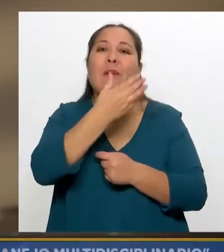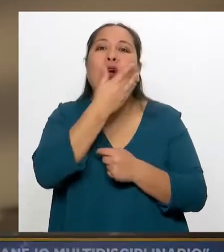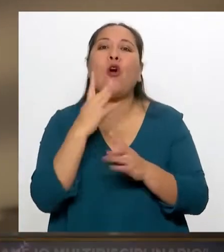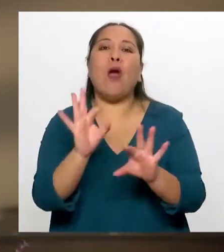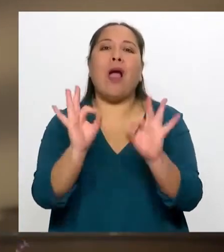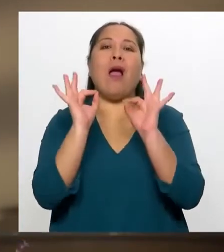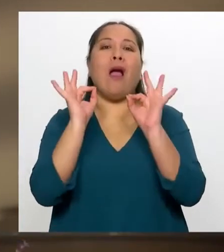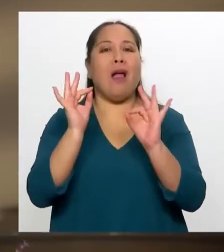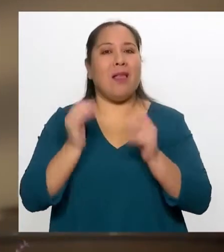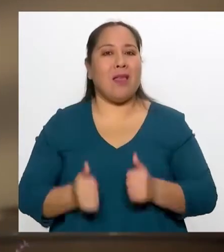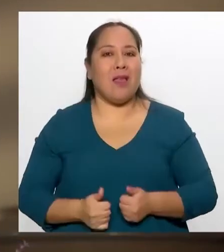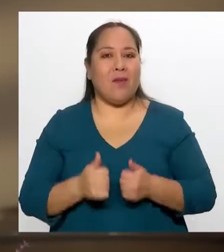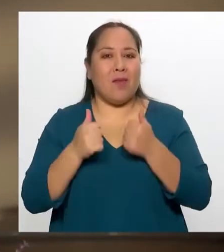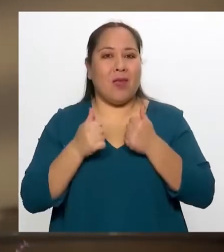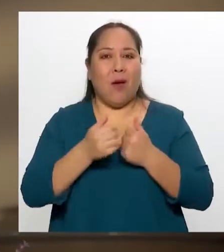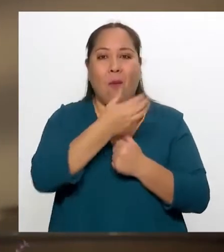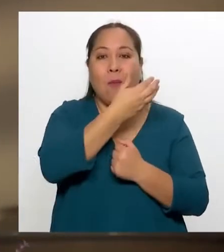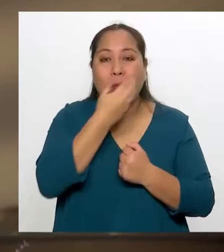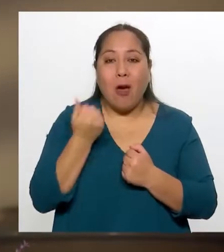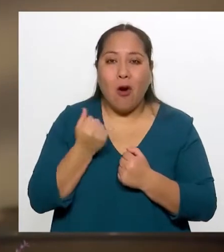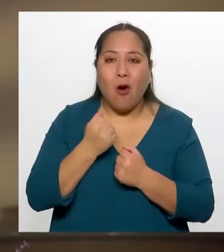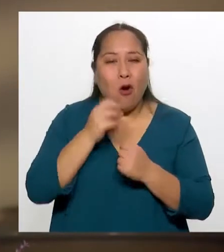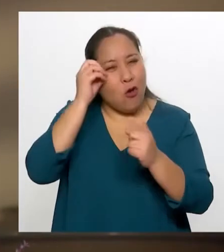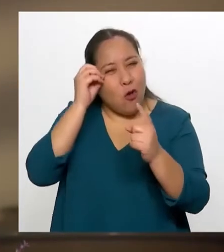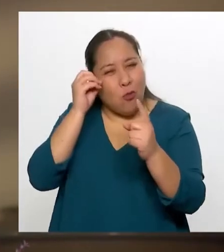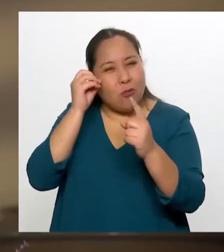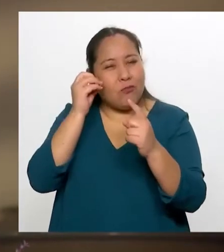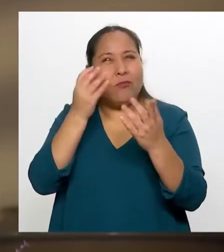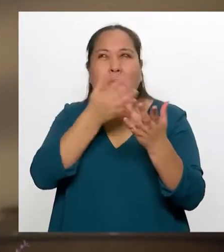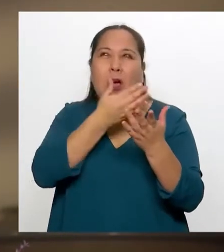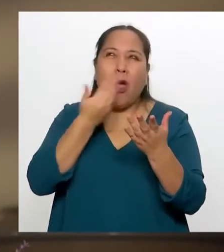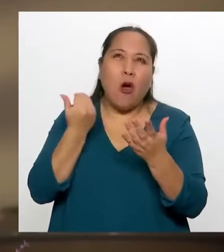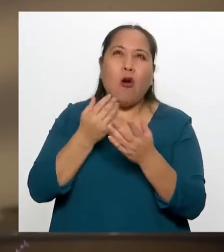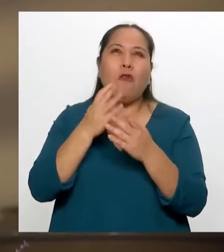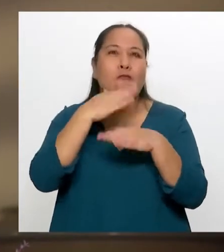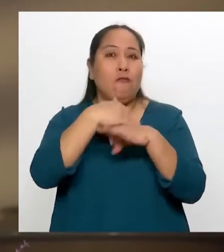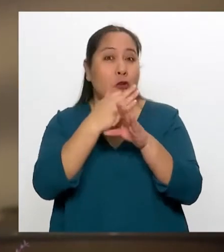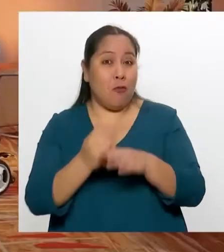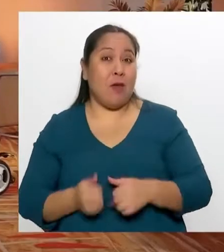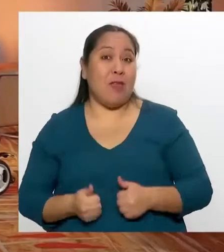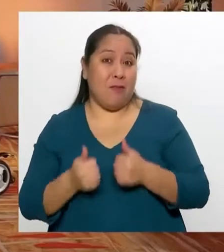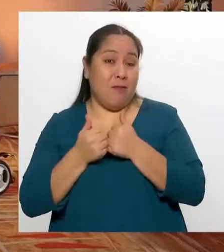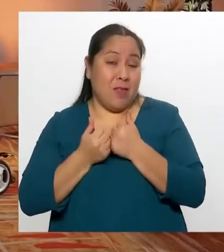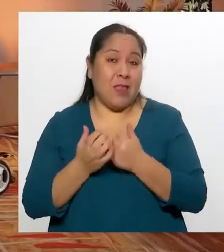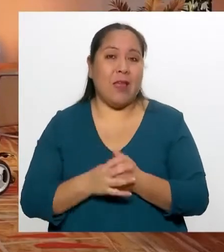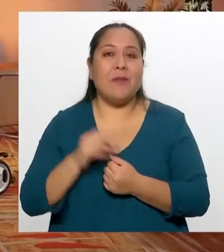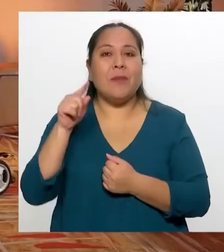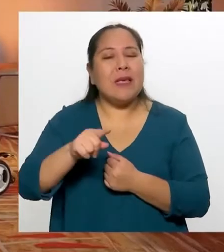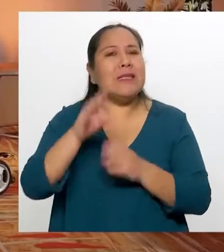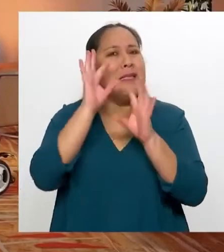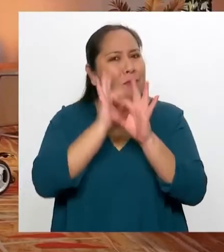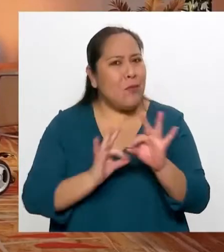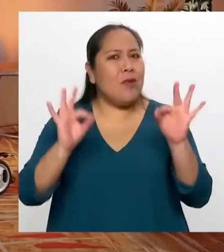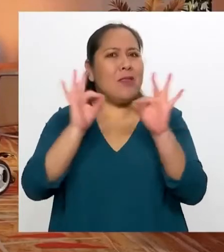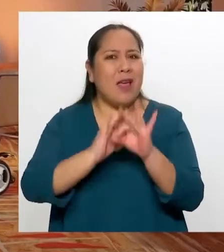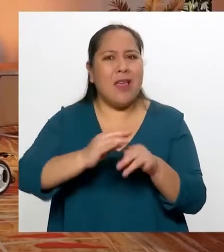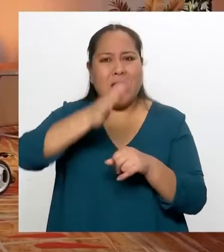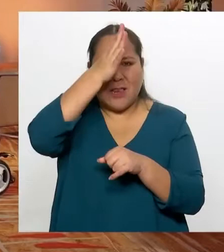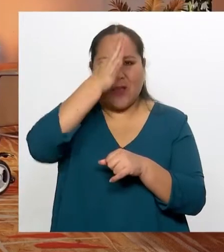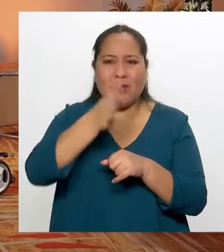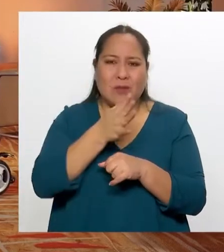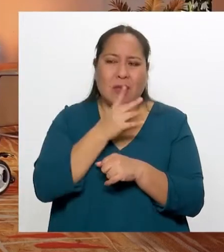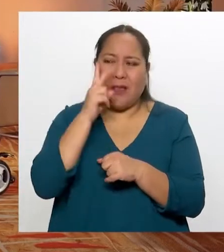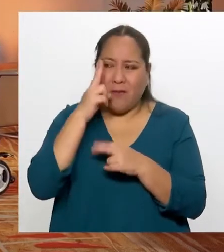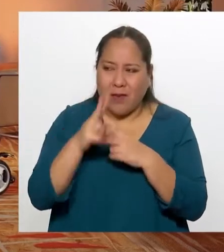la calidad de vida y poder dar una mejor perspectiva, un mejor pronóstico de vida a ellos, ¿no? Es importante eso, que los padres tengan en cuenta esos